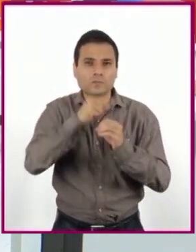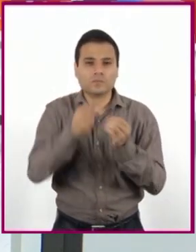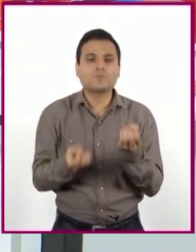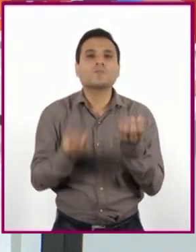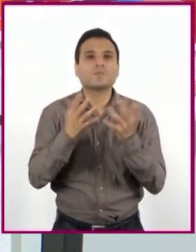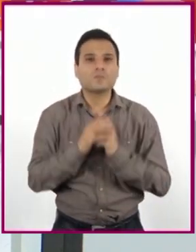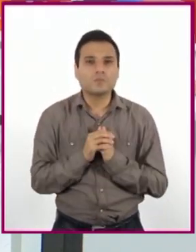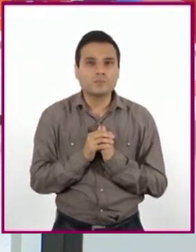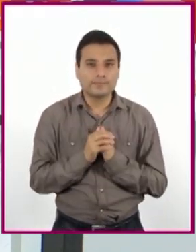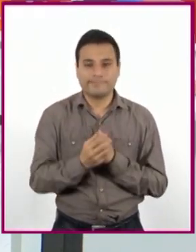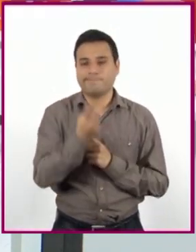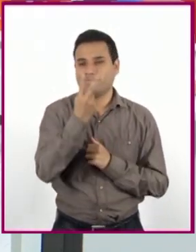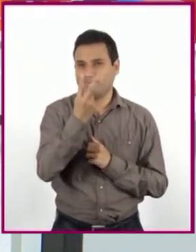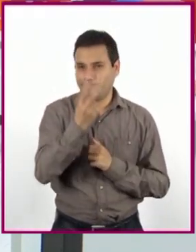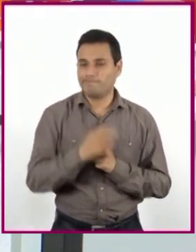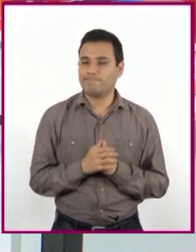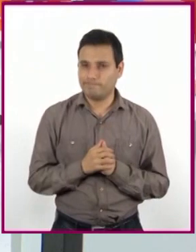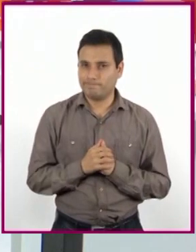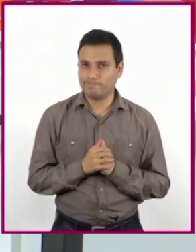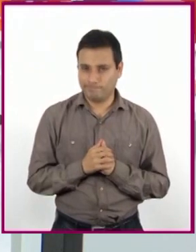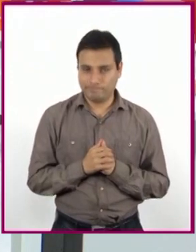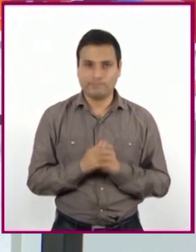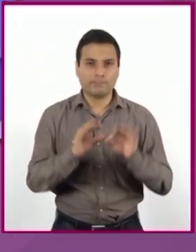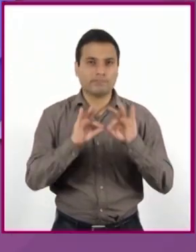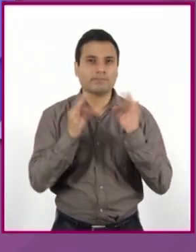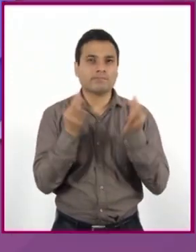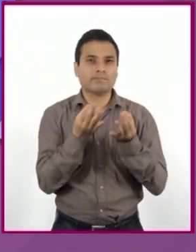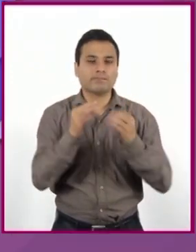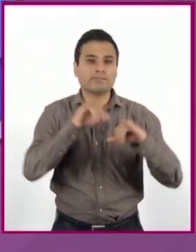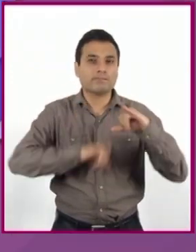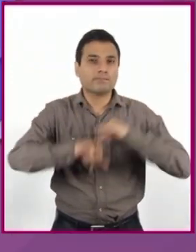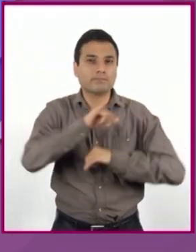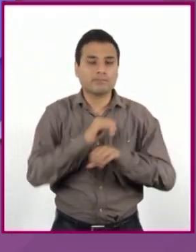bien, 2. Por lo tanto, su fórmula química es